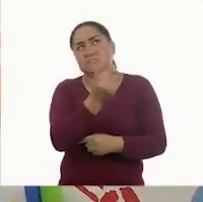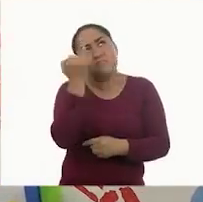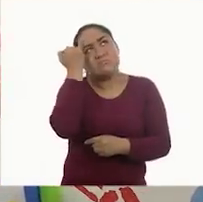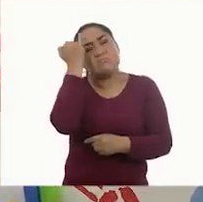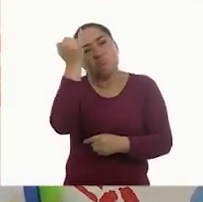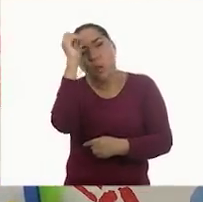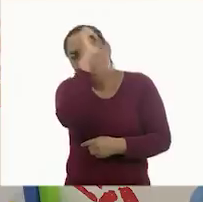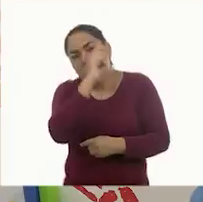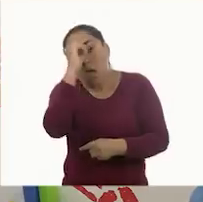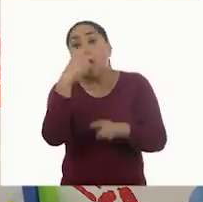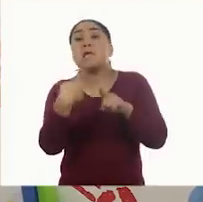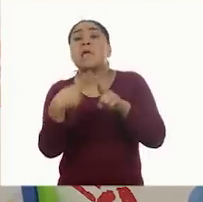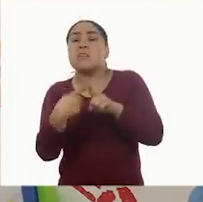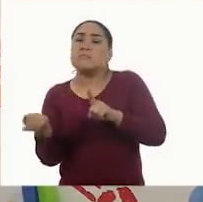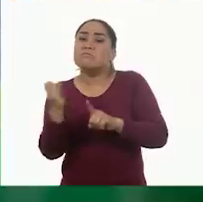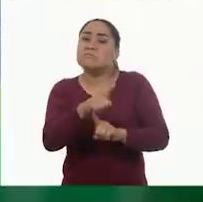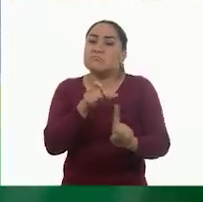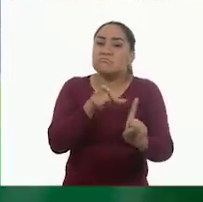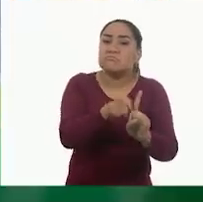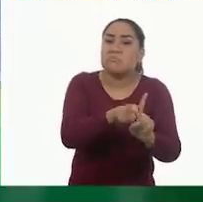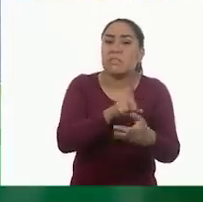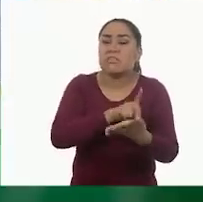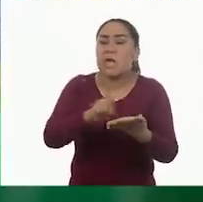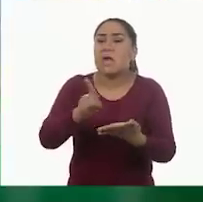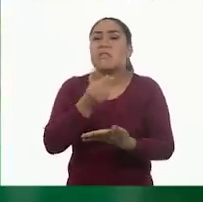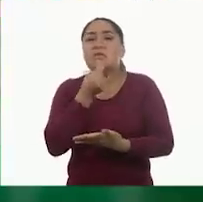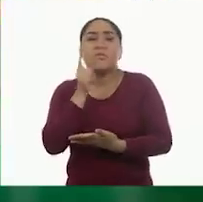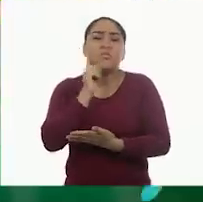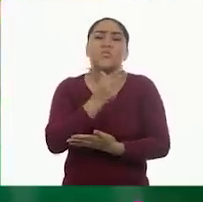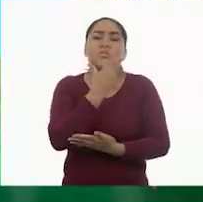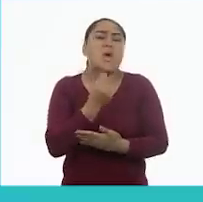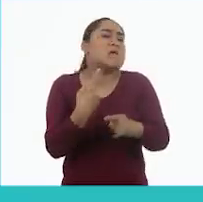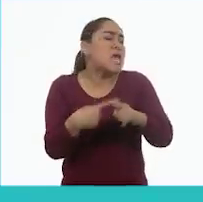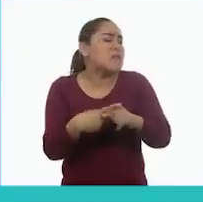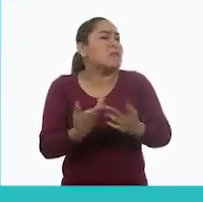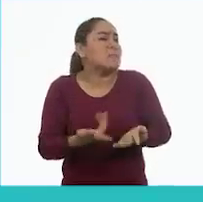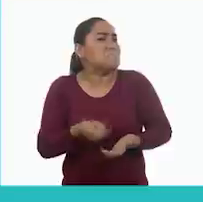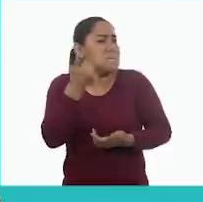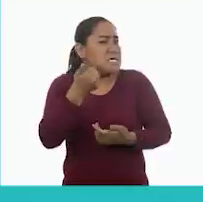que proteger a los niños y a las niñas? Sí, vamos a ver.